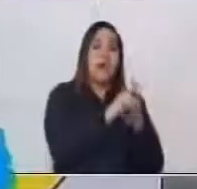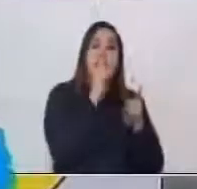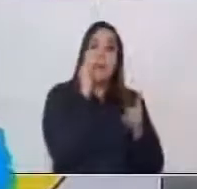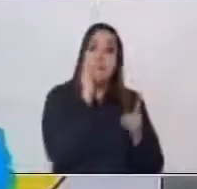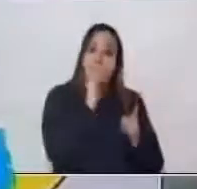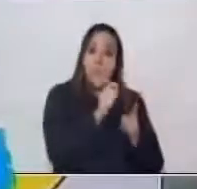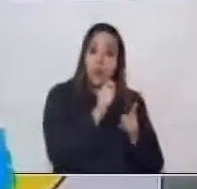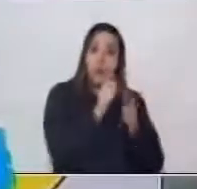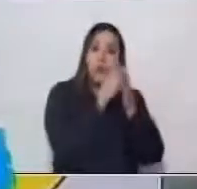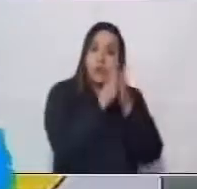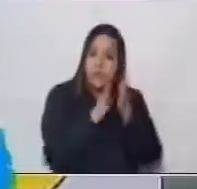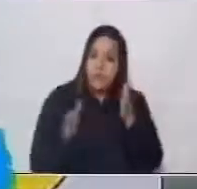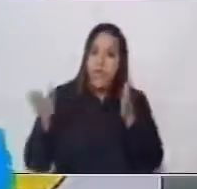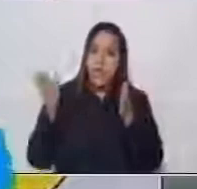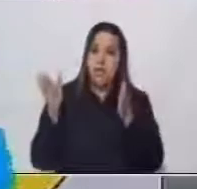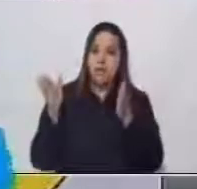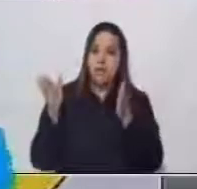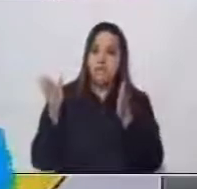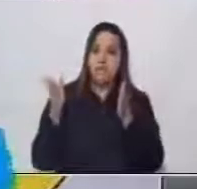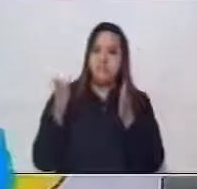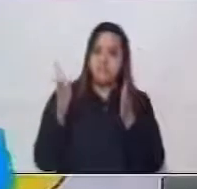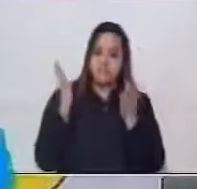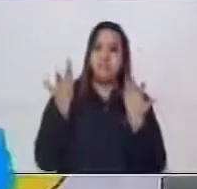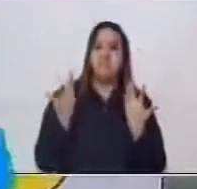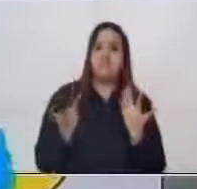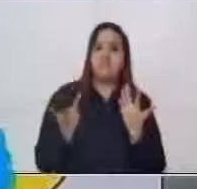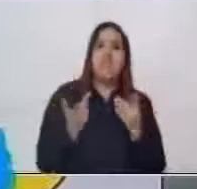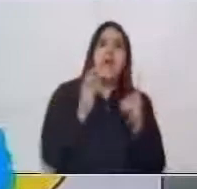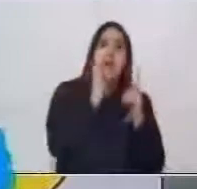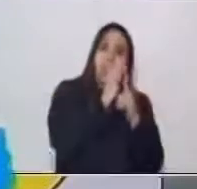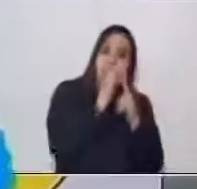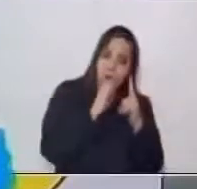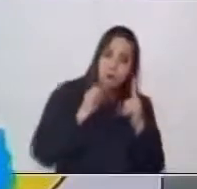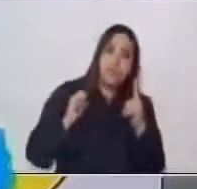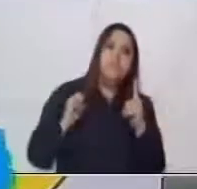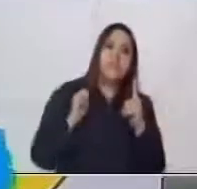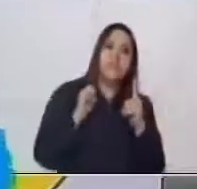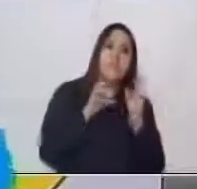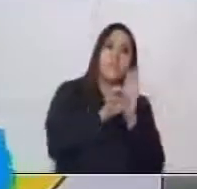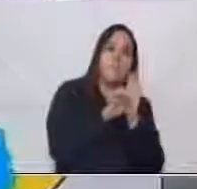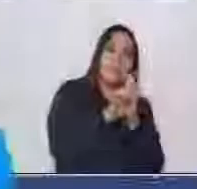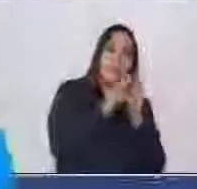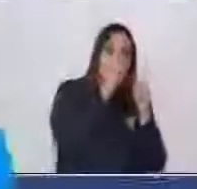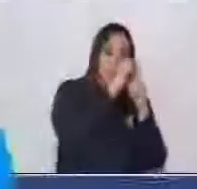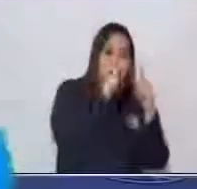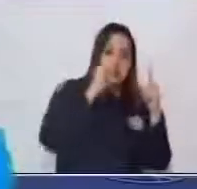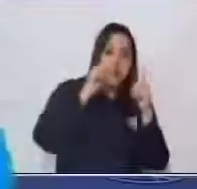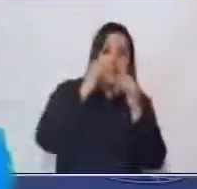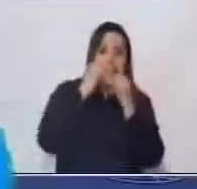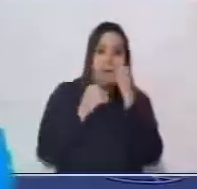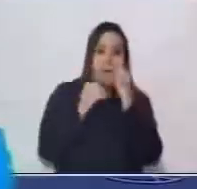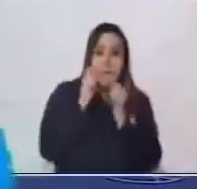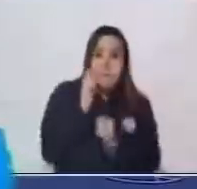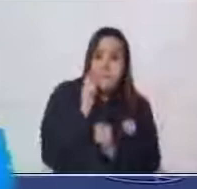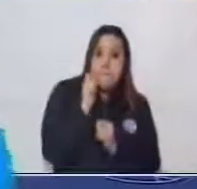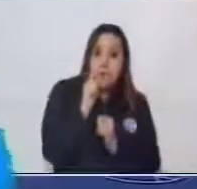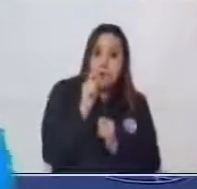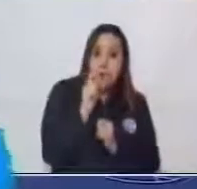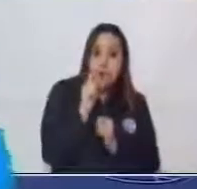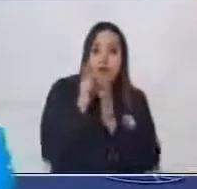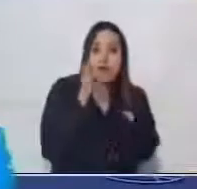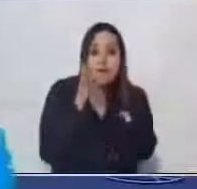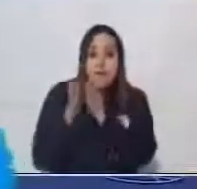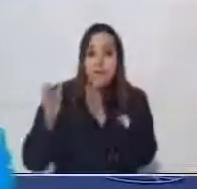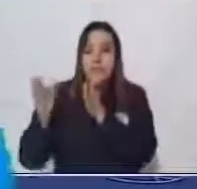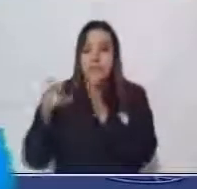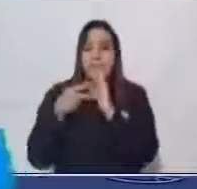y seguido, es decir, la oración que sigue al punto y seguido se relaciona con